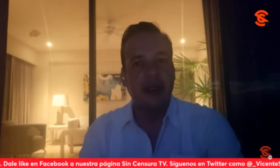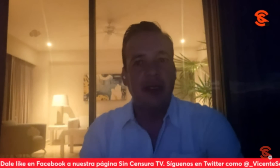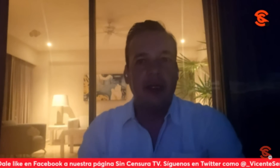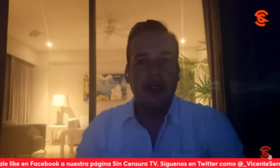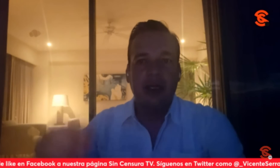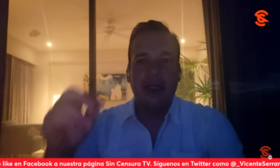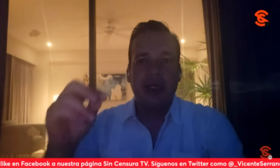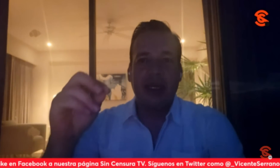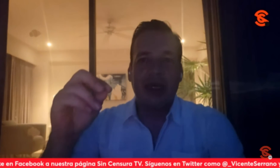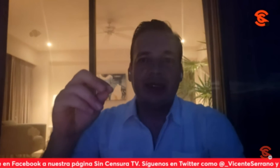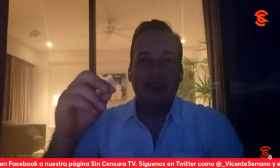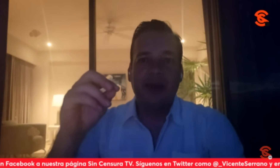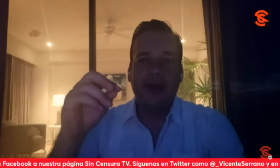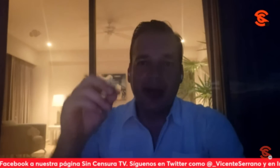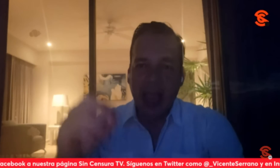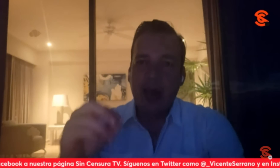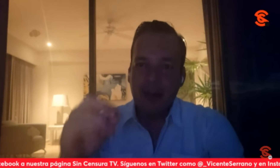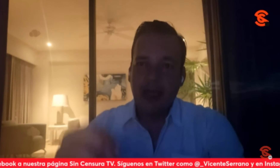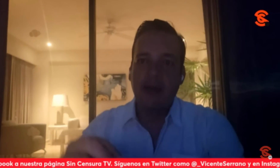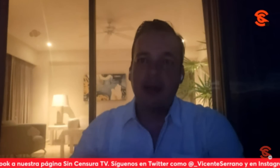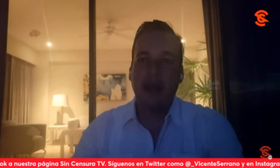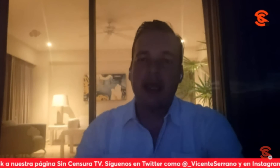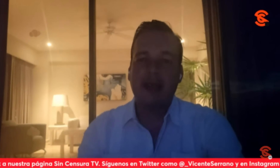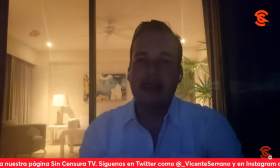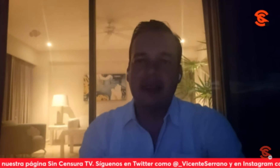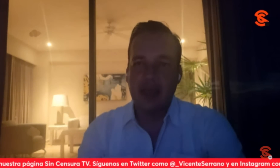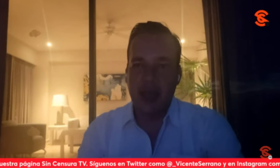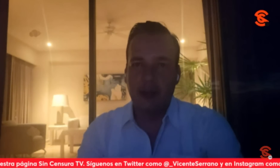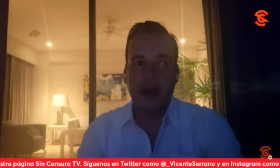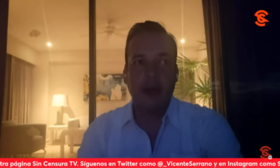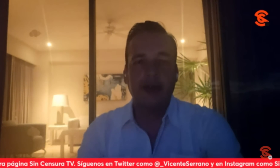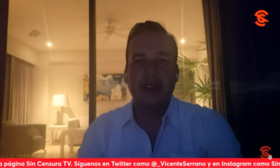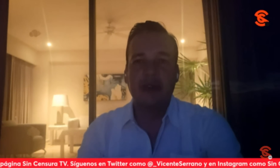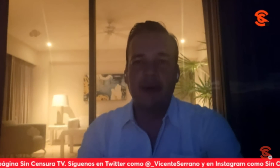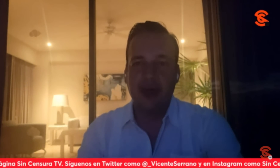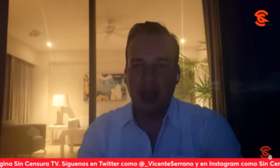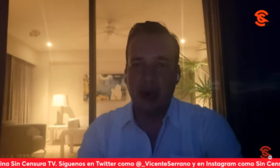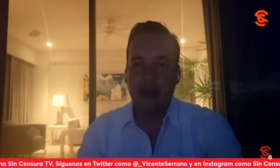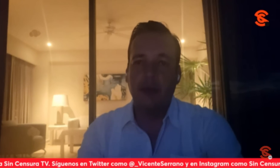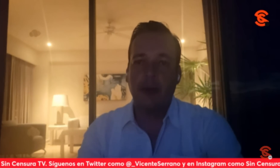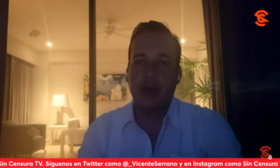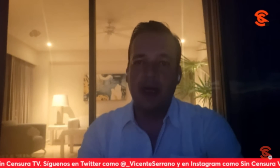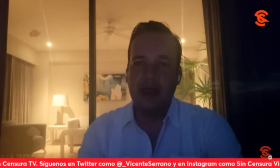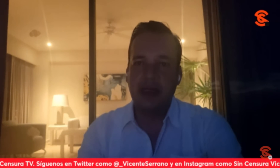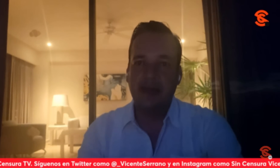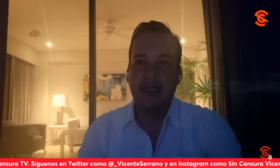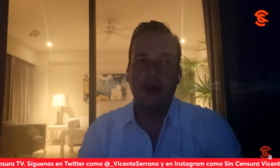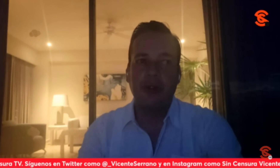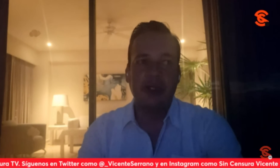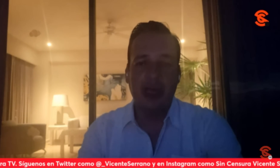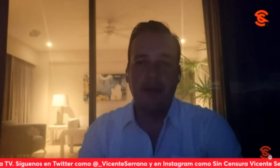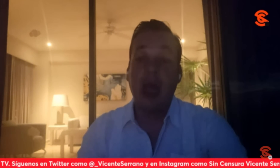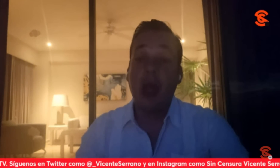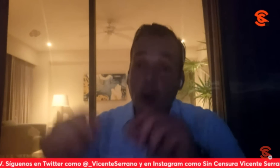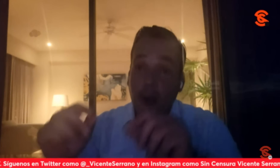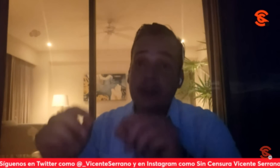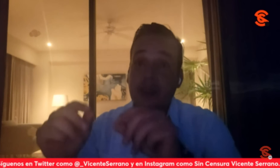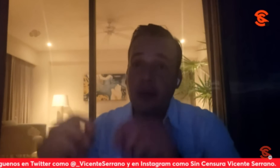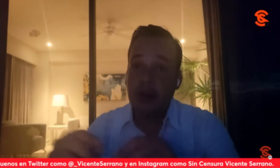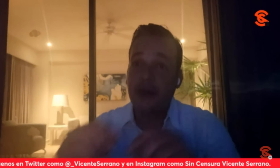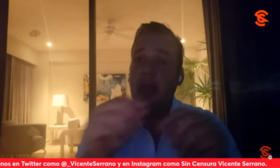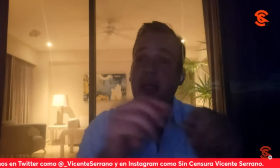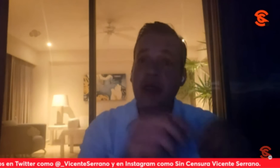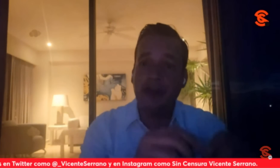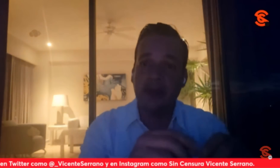personas, quienes realmente asesinaron a los estudiantes normalistas de Ayotzinapa hoy